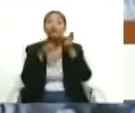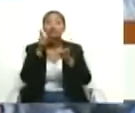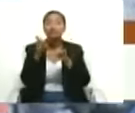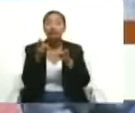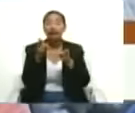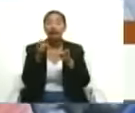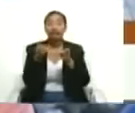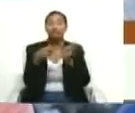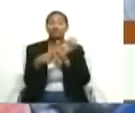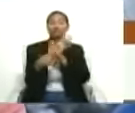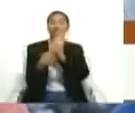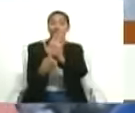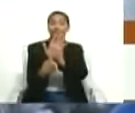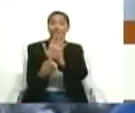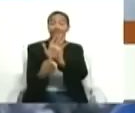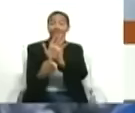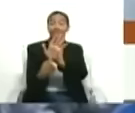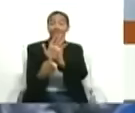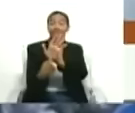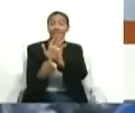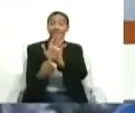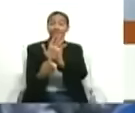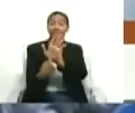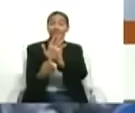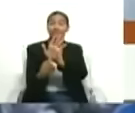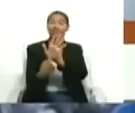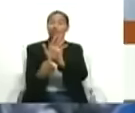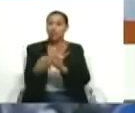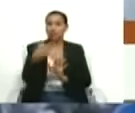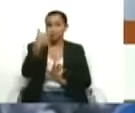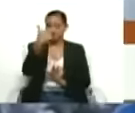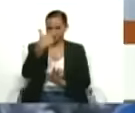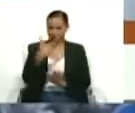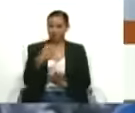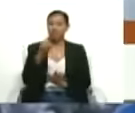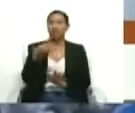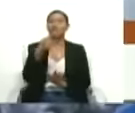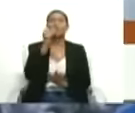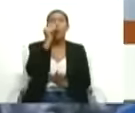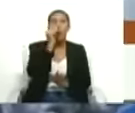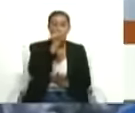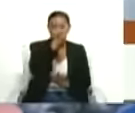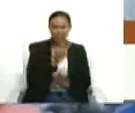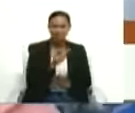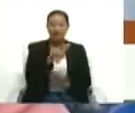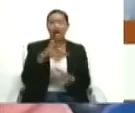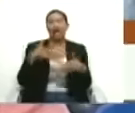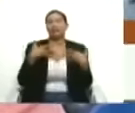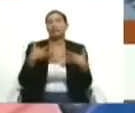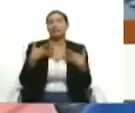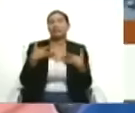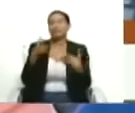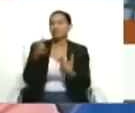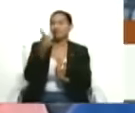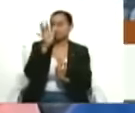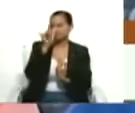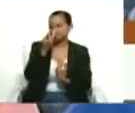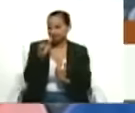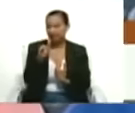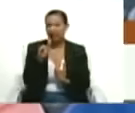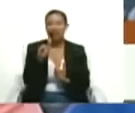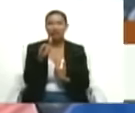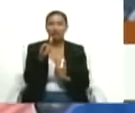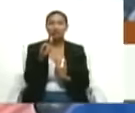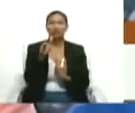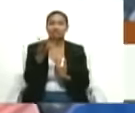Y donde el hegemón disfruta tener ese comodín para el intervencionismo y para